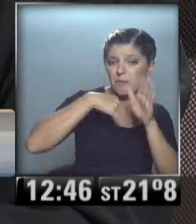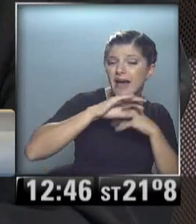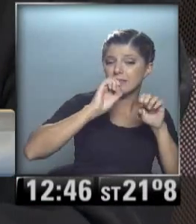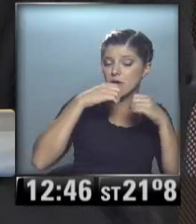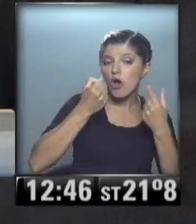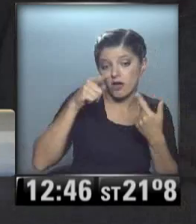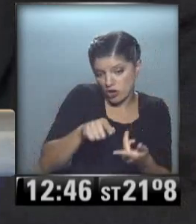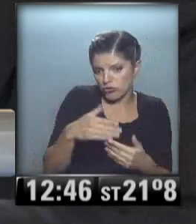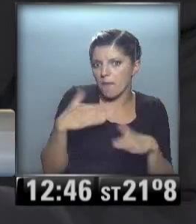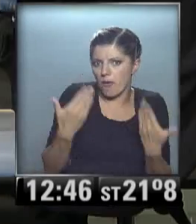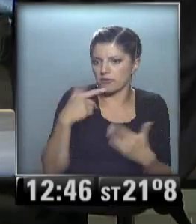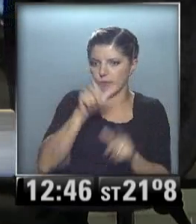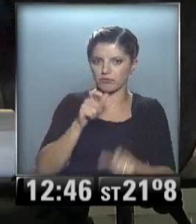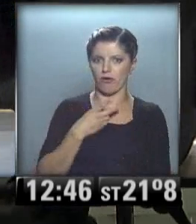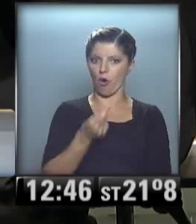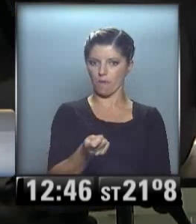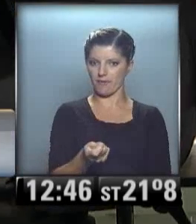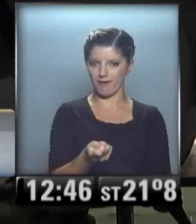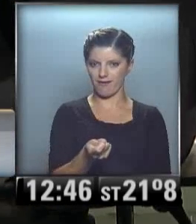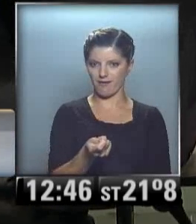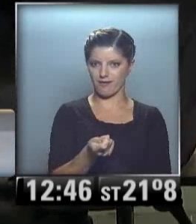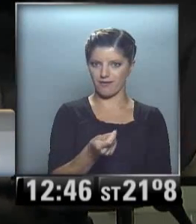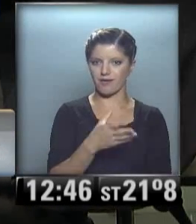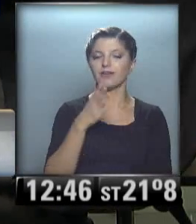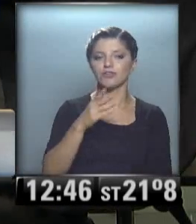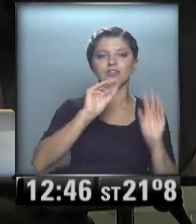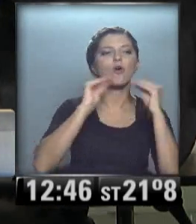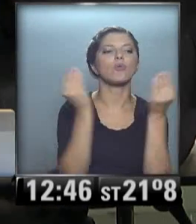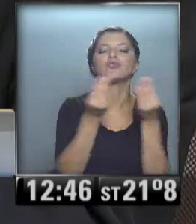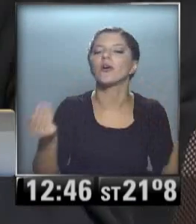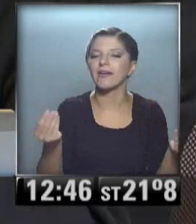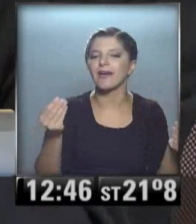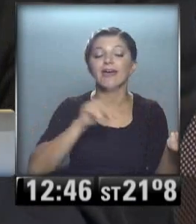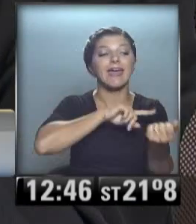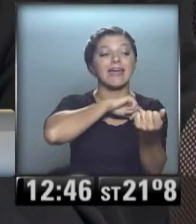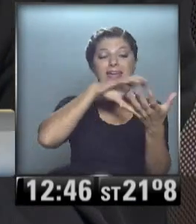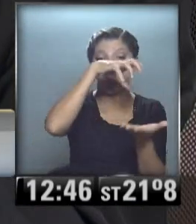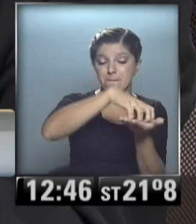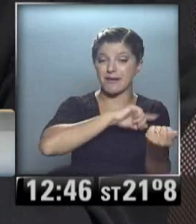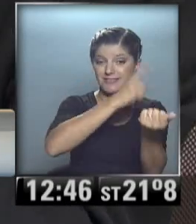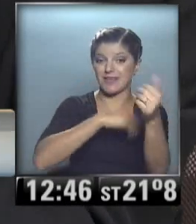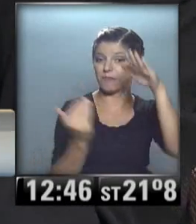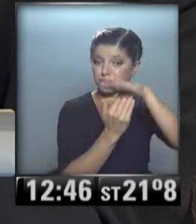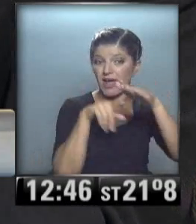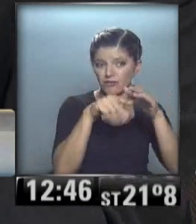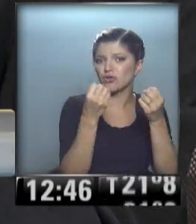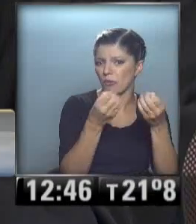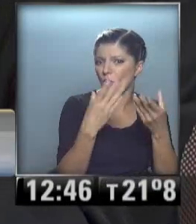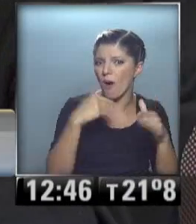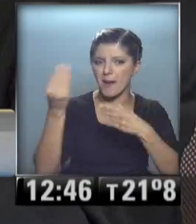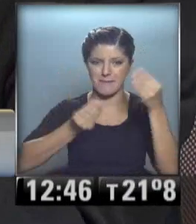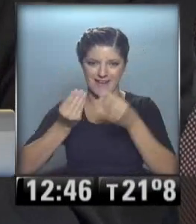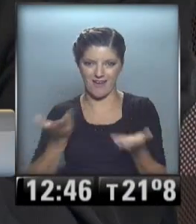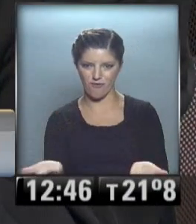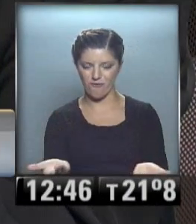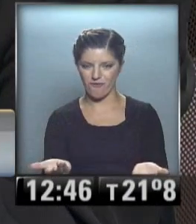para el consumidor. Entonces, el monopolio es bueno para el mercado. Esa es la conclusión que sacaban. Esa teoría, uno de los elaboradores de esta